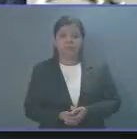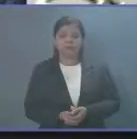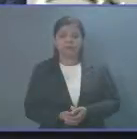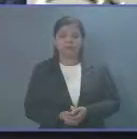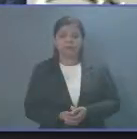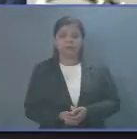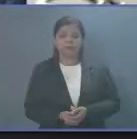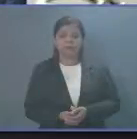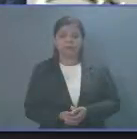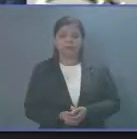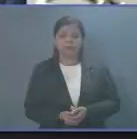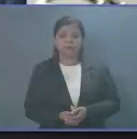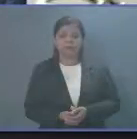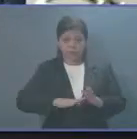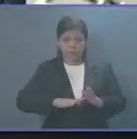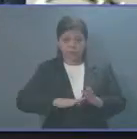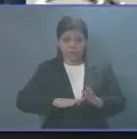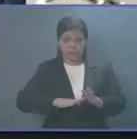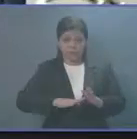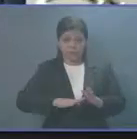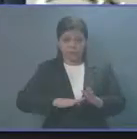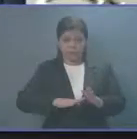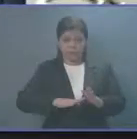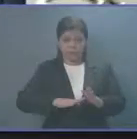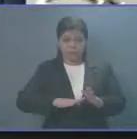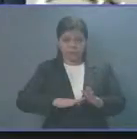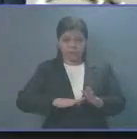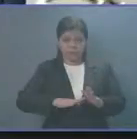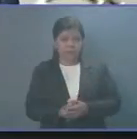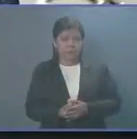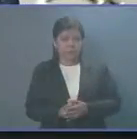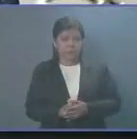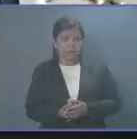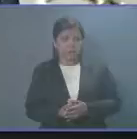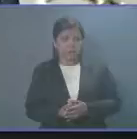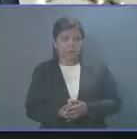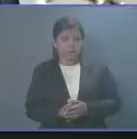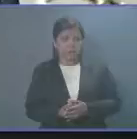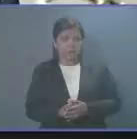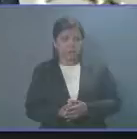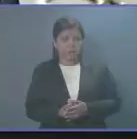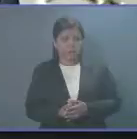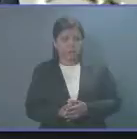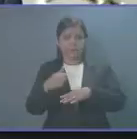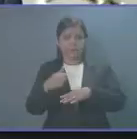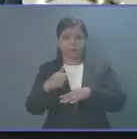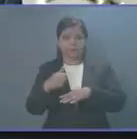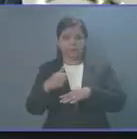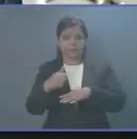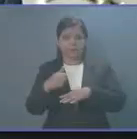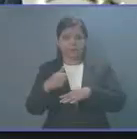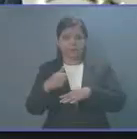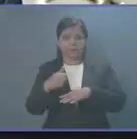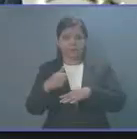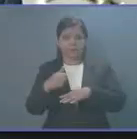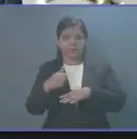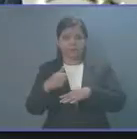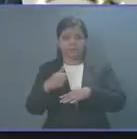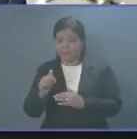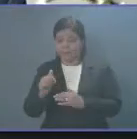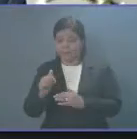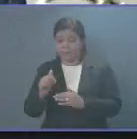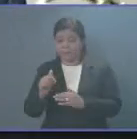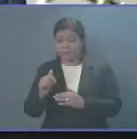Y fundamentalmente tiene importancia que este órgano del Estado, la Asamblea Legislativa, primer órgano